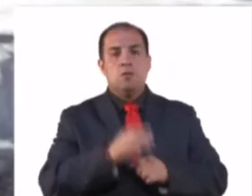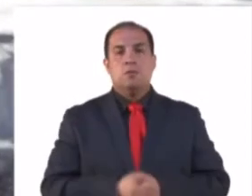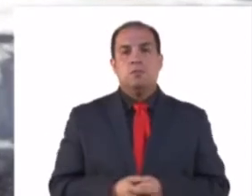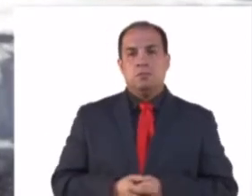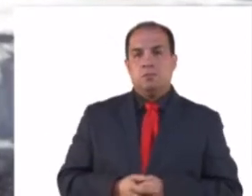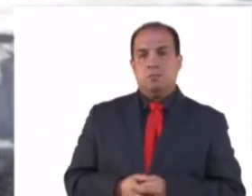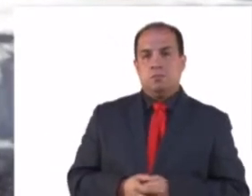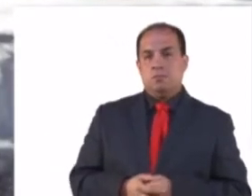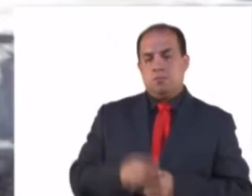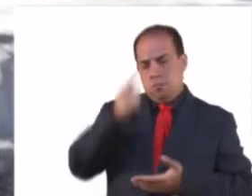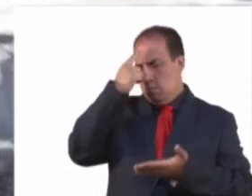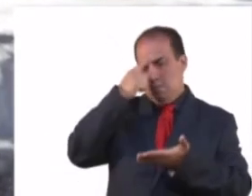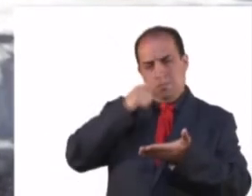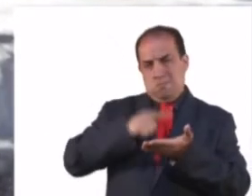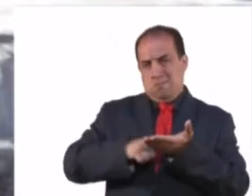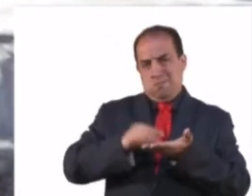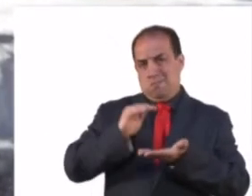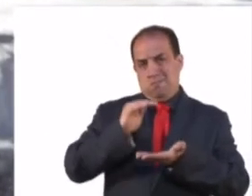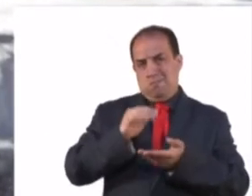menor,